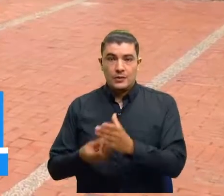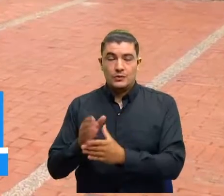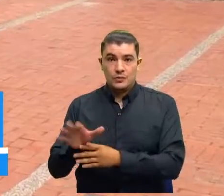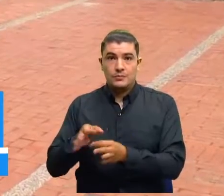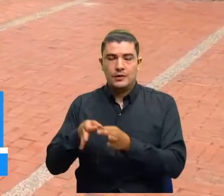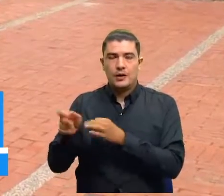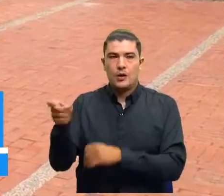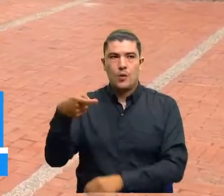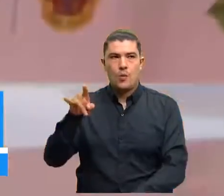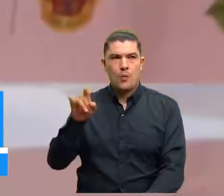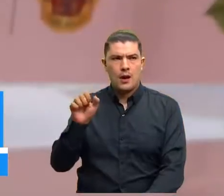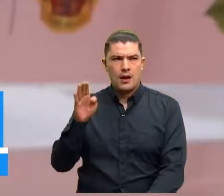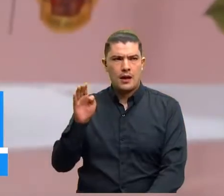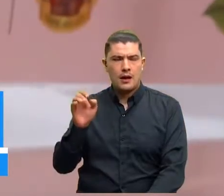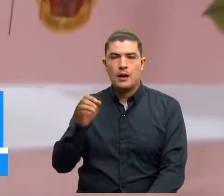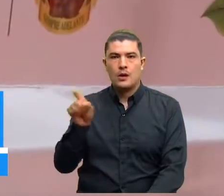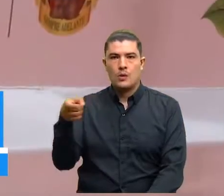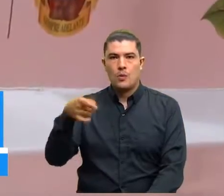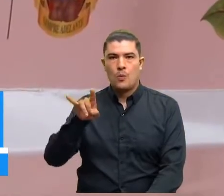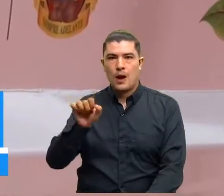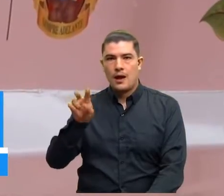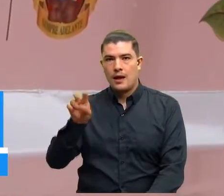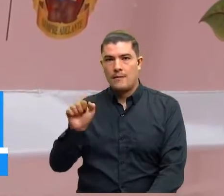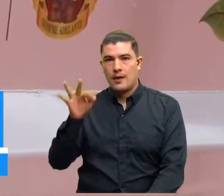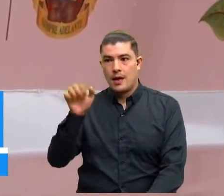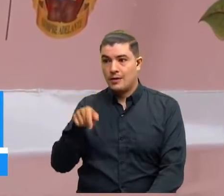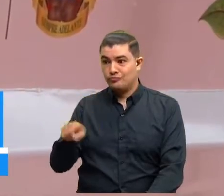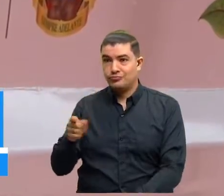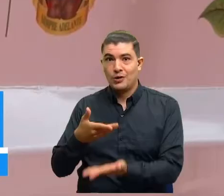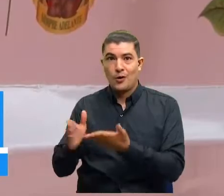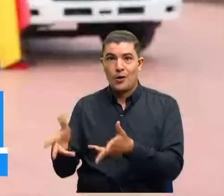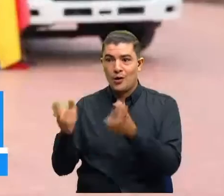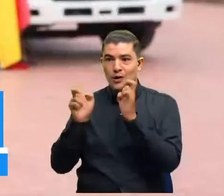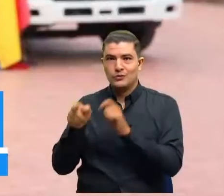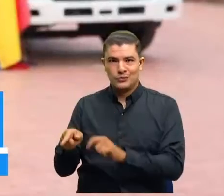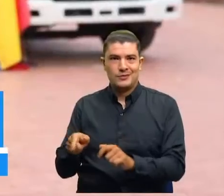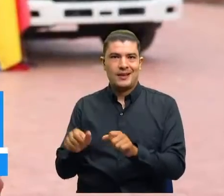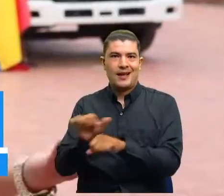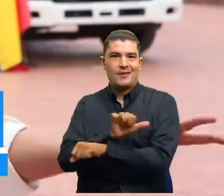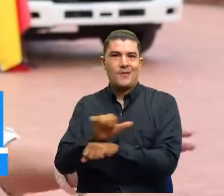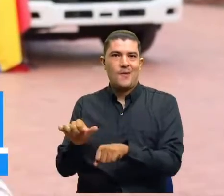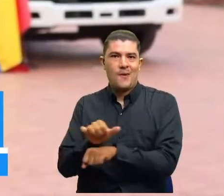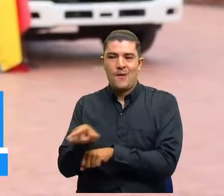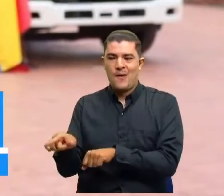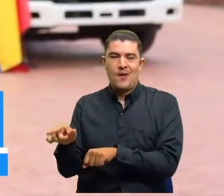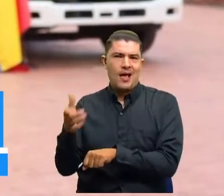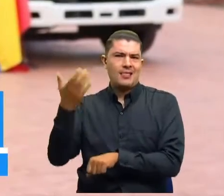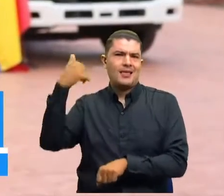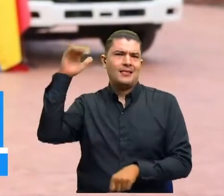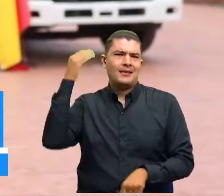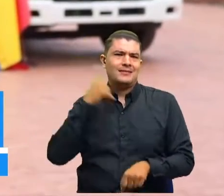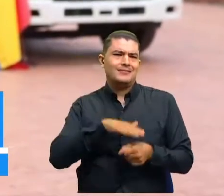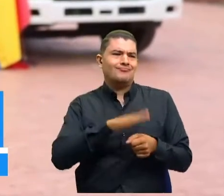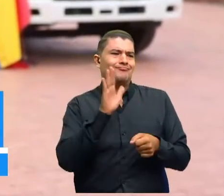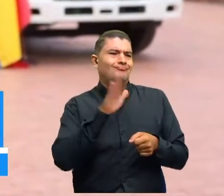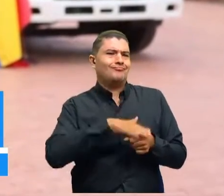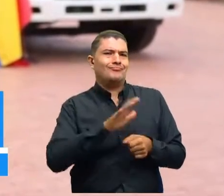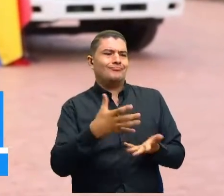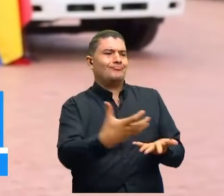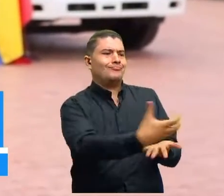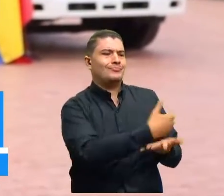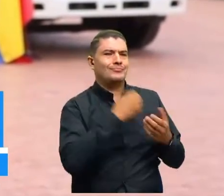adquirido mediante convenio con la ESANT y la Gobernación de Santander. Gracias a Dios llegó ese recolector aquí a nuestro